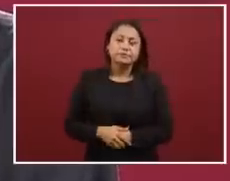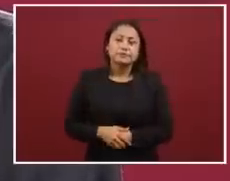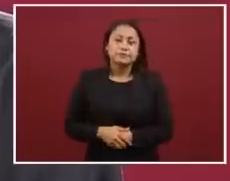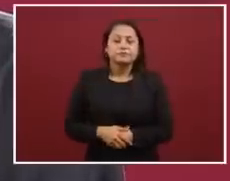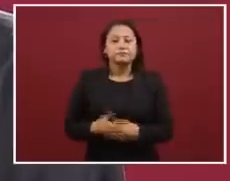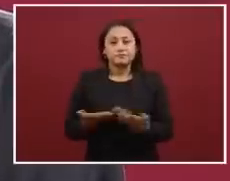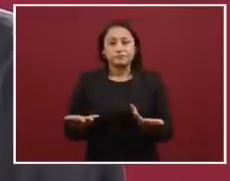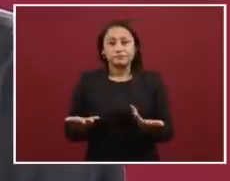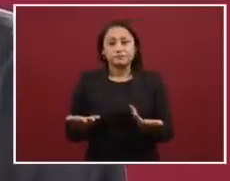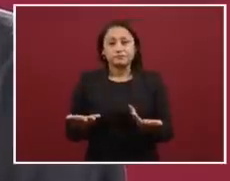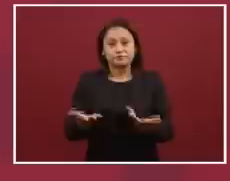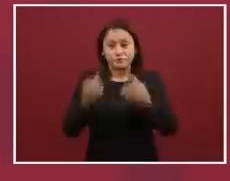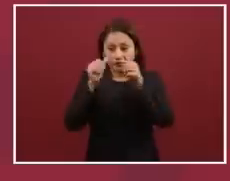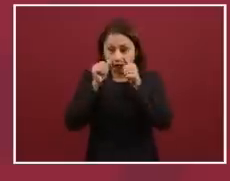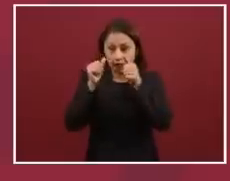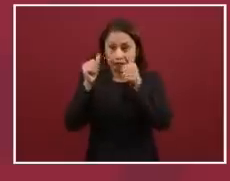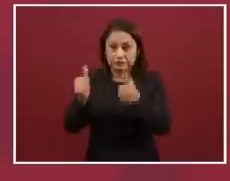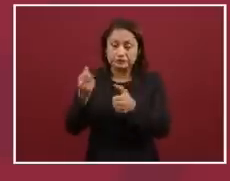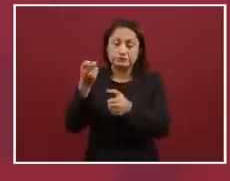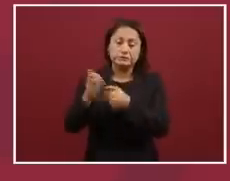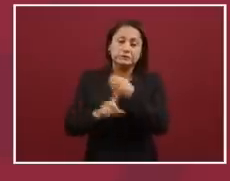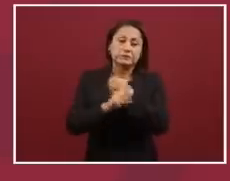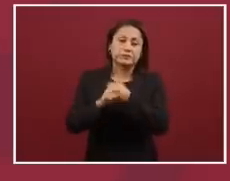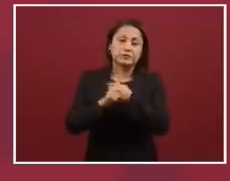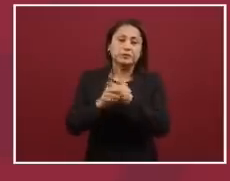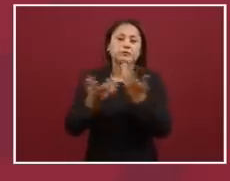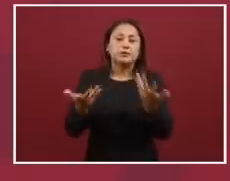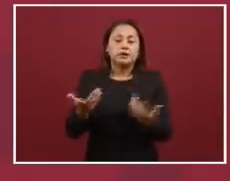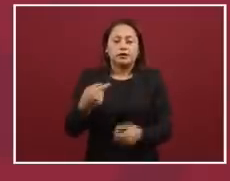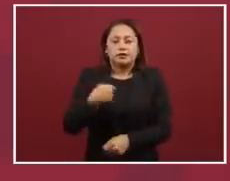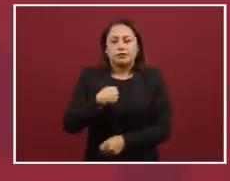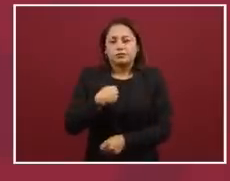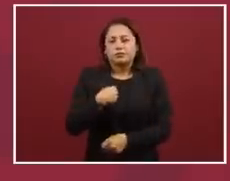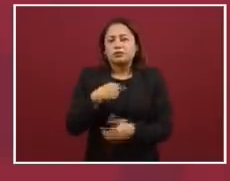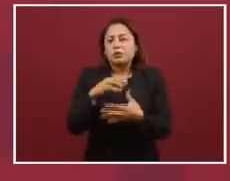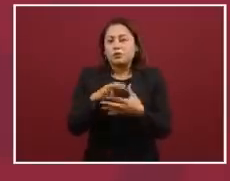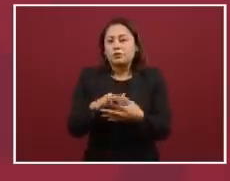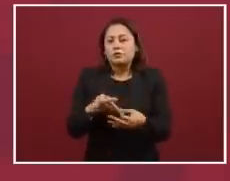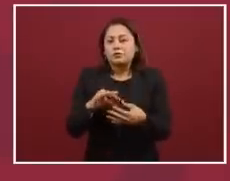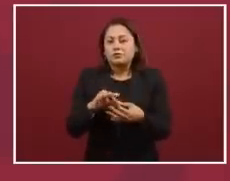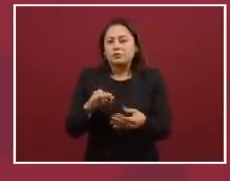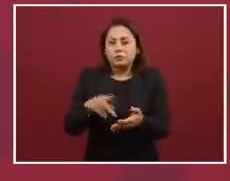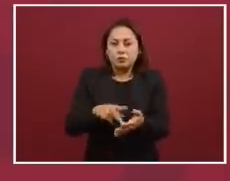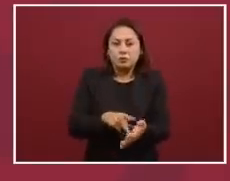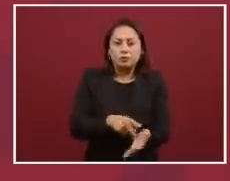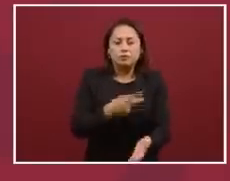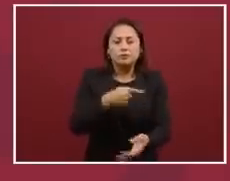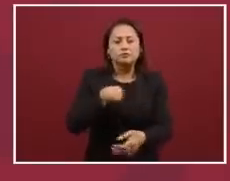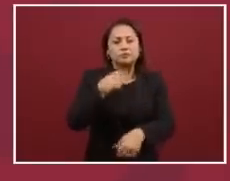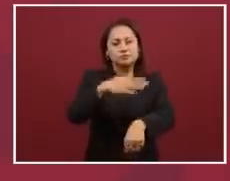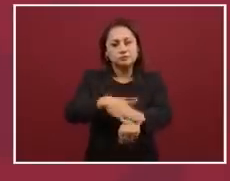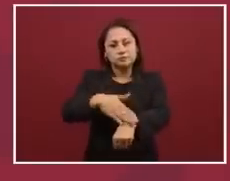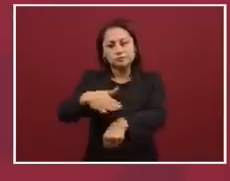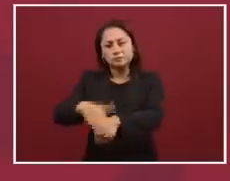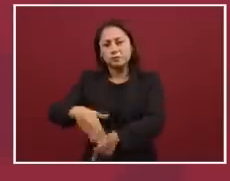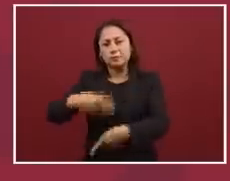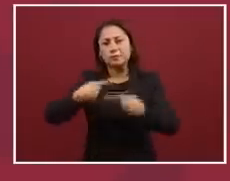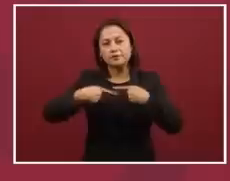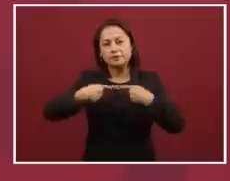vuelvo a llamar a los mexicanos a que actuemos de manera solidaria,